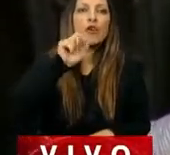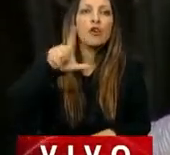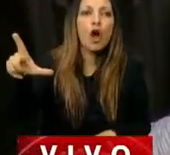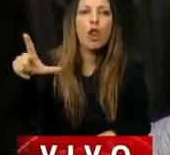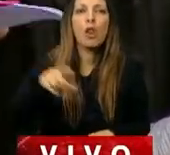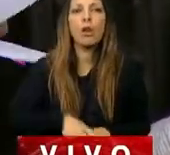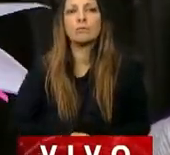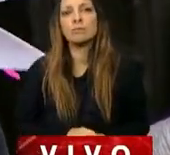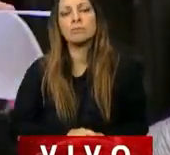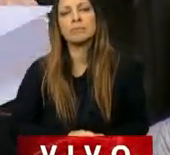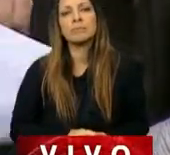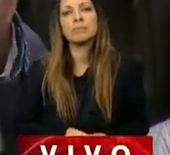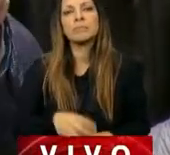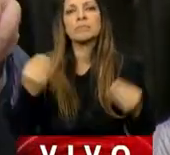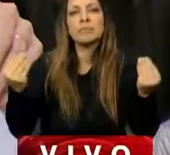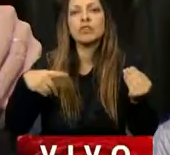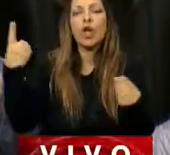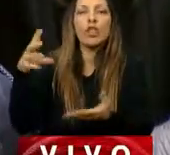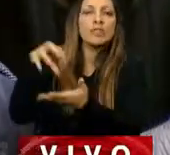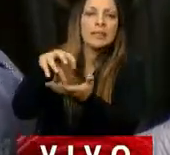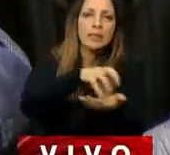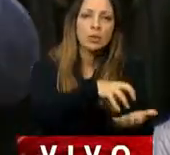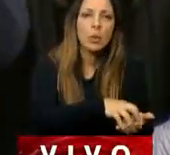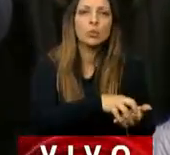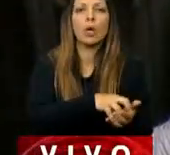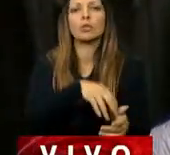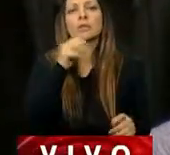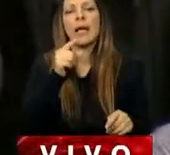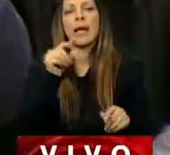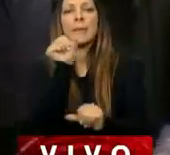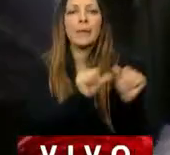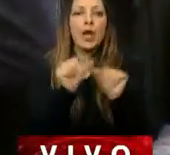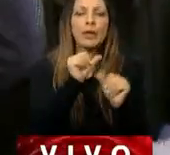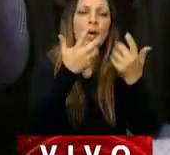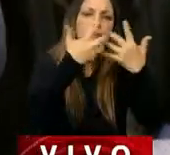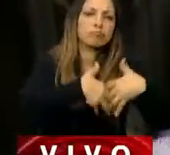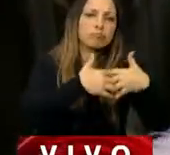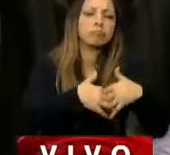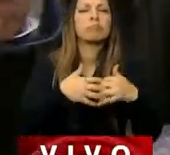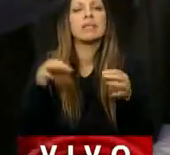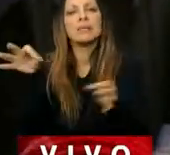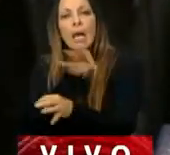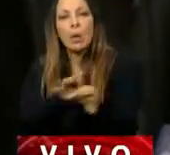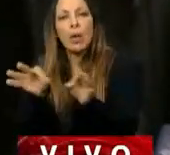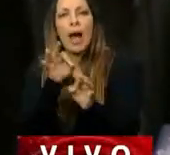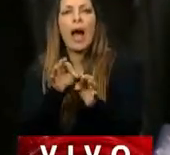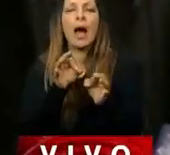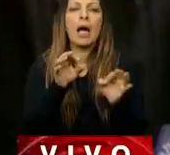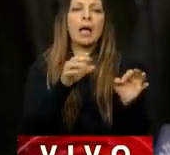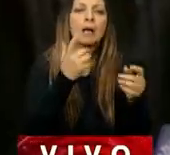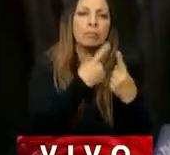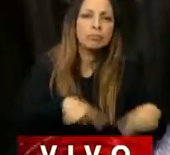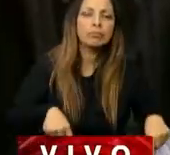tenido todos los institutos de biología molecular, de biología celular, de estudios